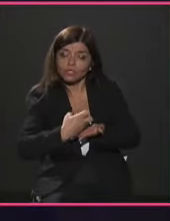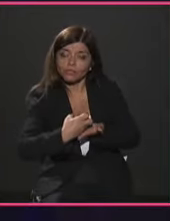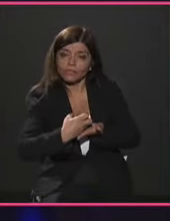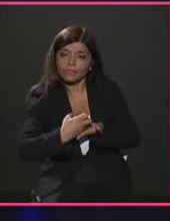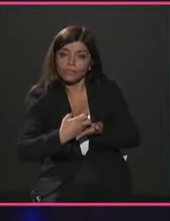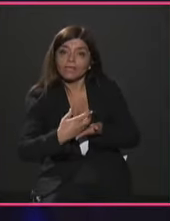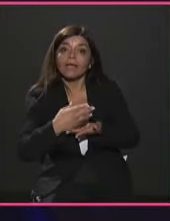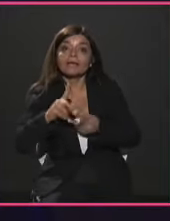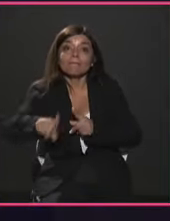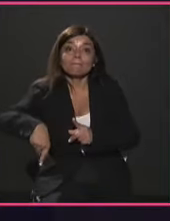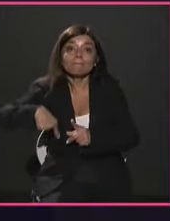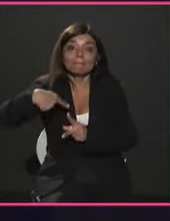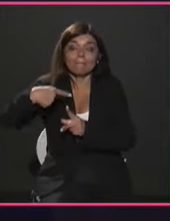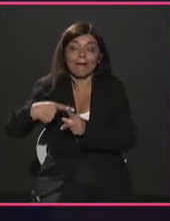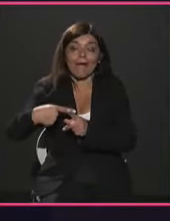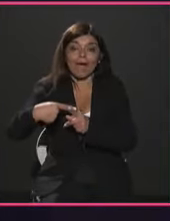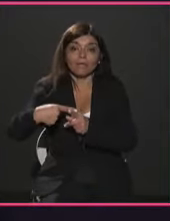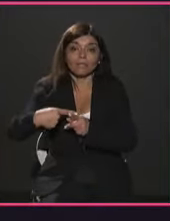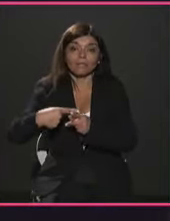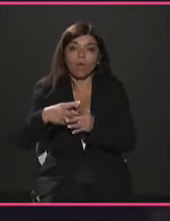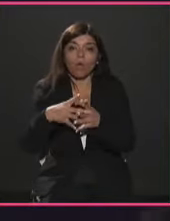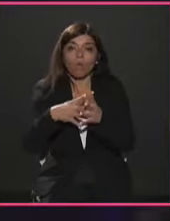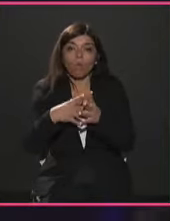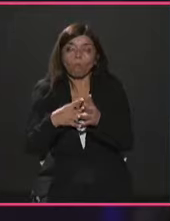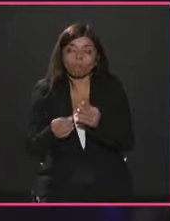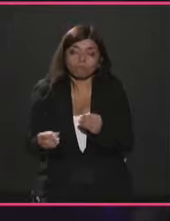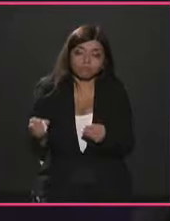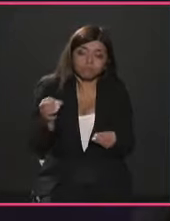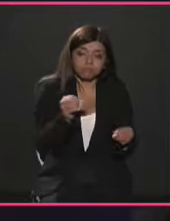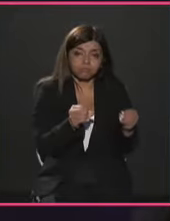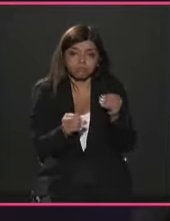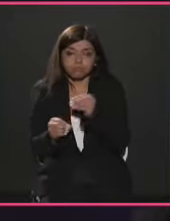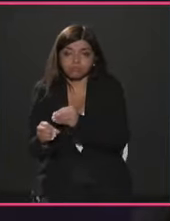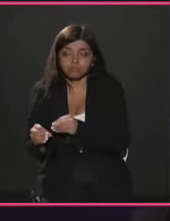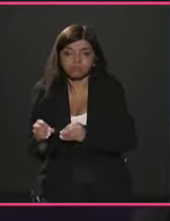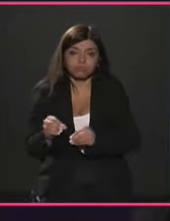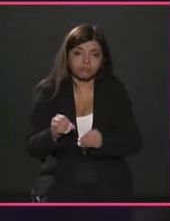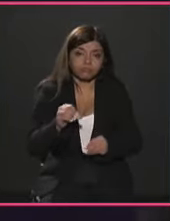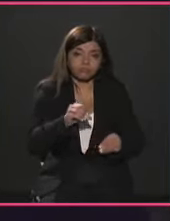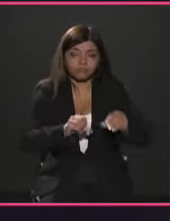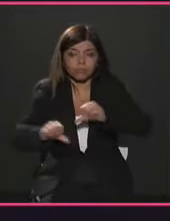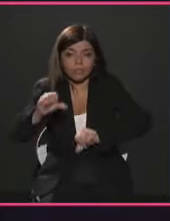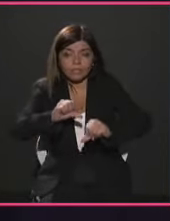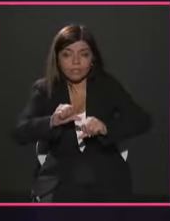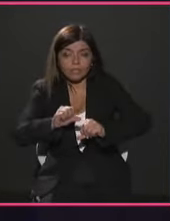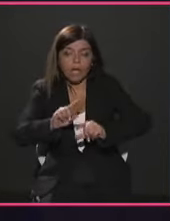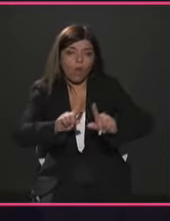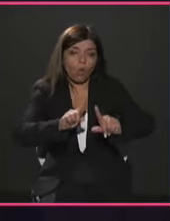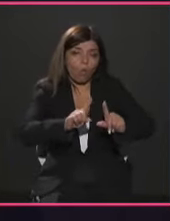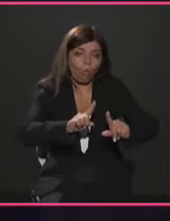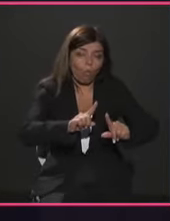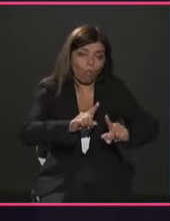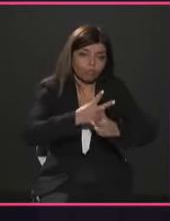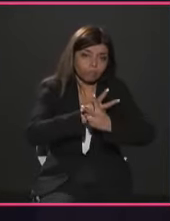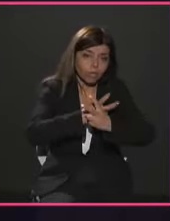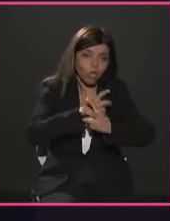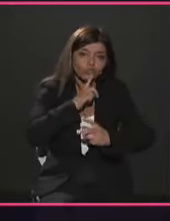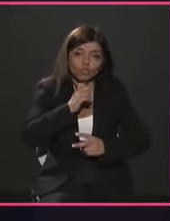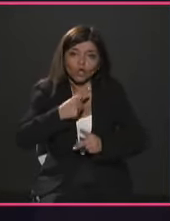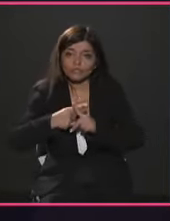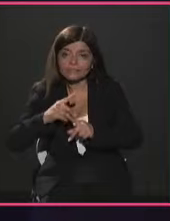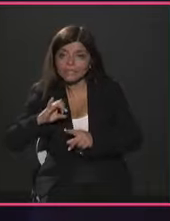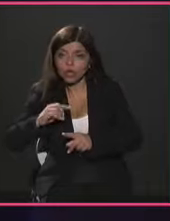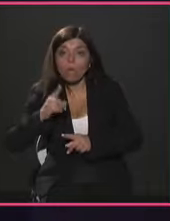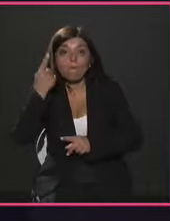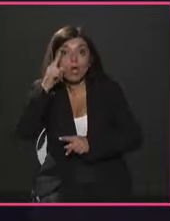capaces de secretar una gran cantidad de proteínas compuestos químicos que son relativamente tóxicos y pueden interactuar con